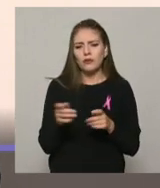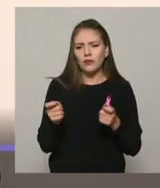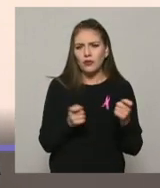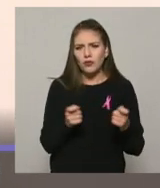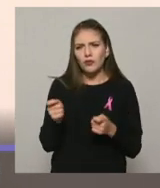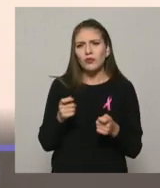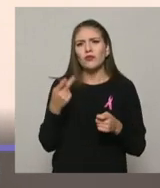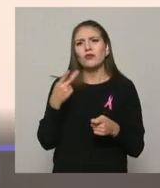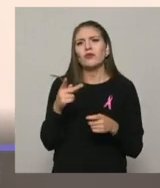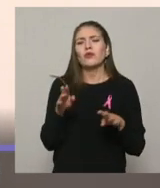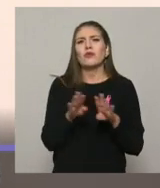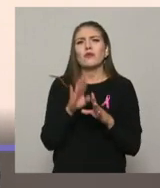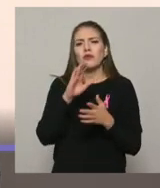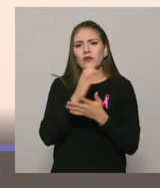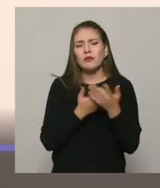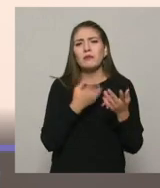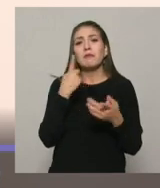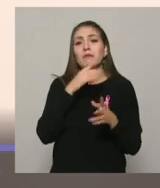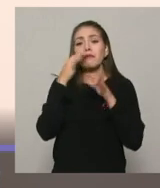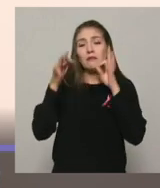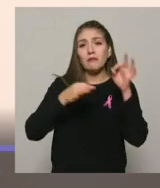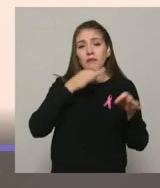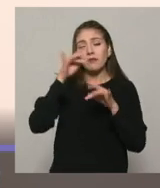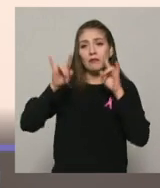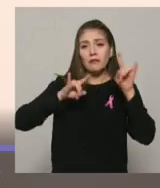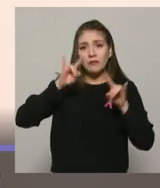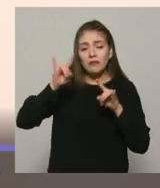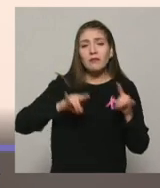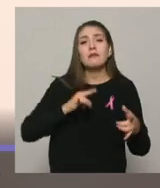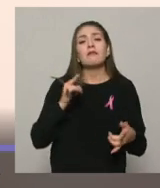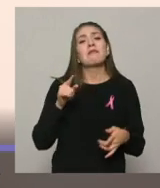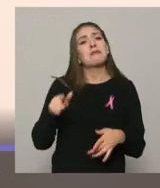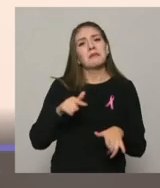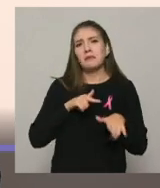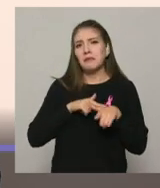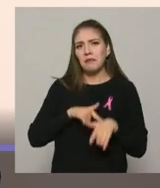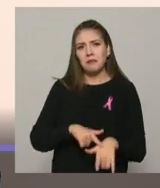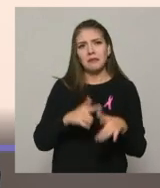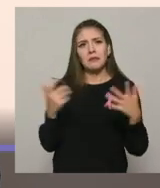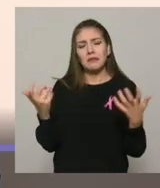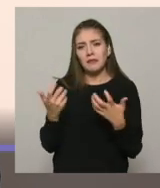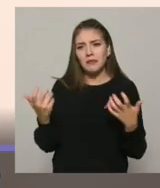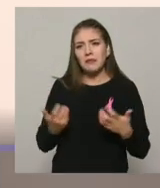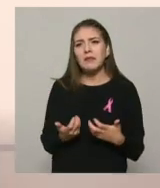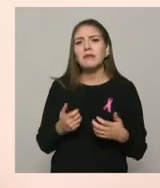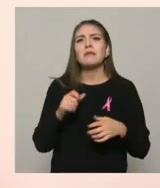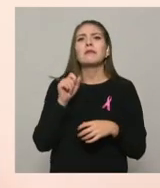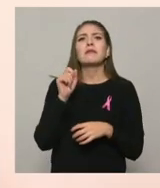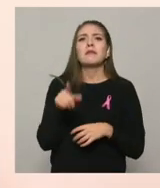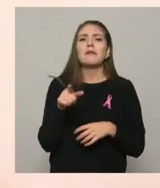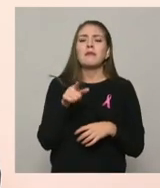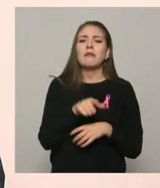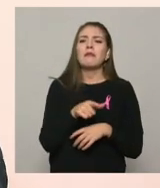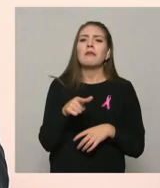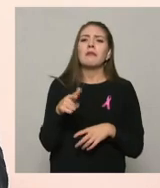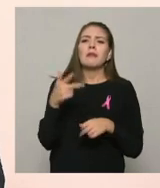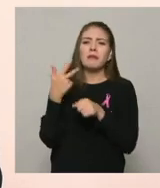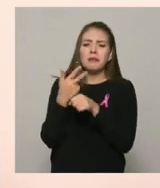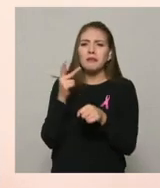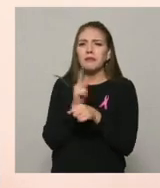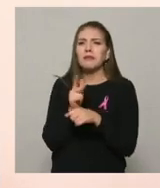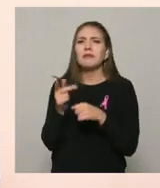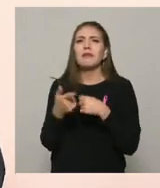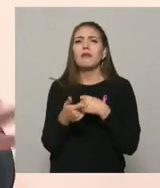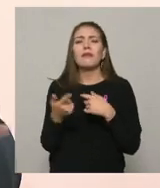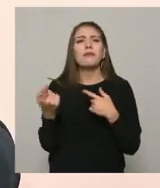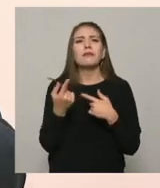contratos de publicidad. Creo que va a continuar haciéndolo la 4T, ¿no? Con los medios amigos y con los medios que ya